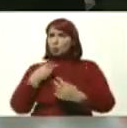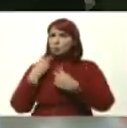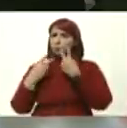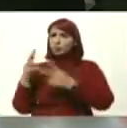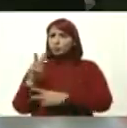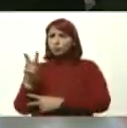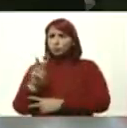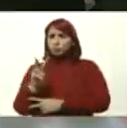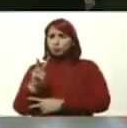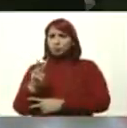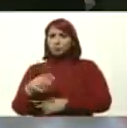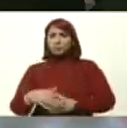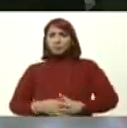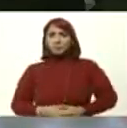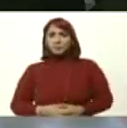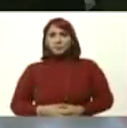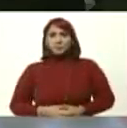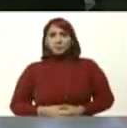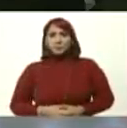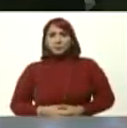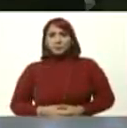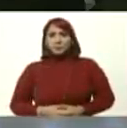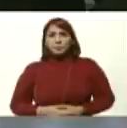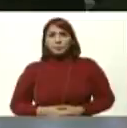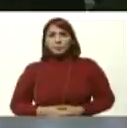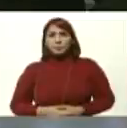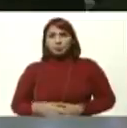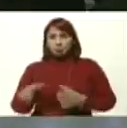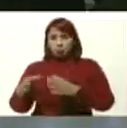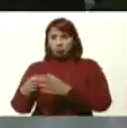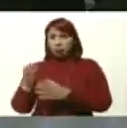venezolanos y venezolanas. Allí se